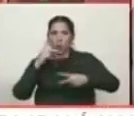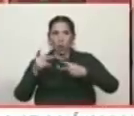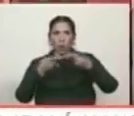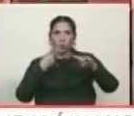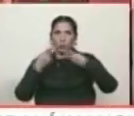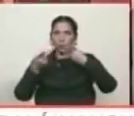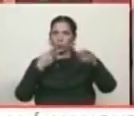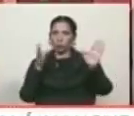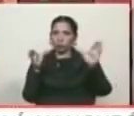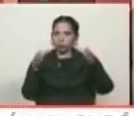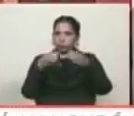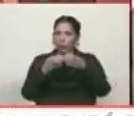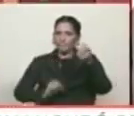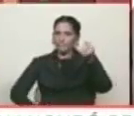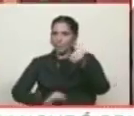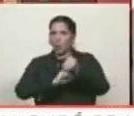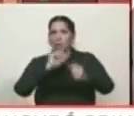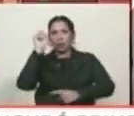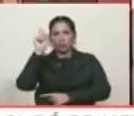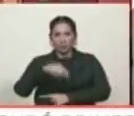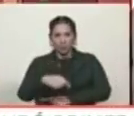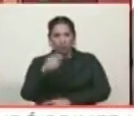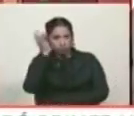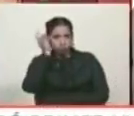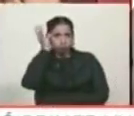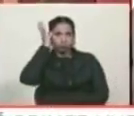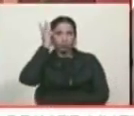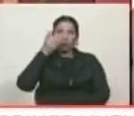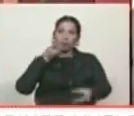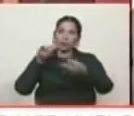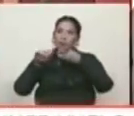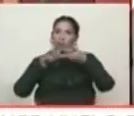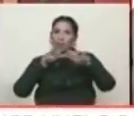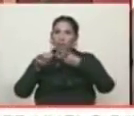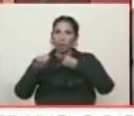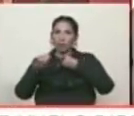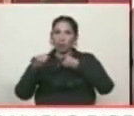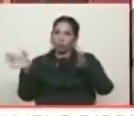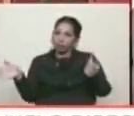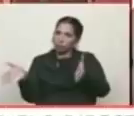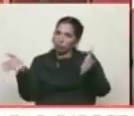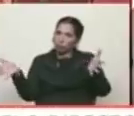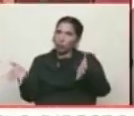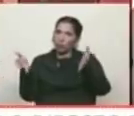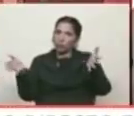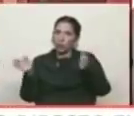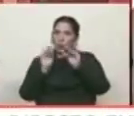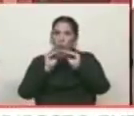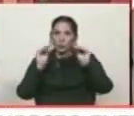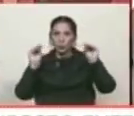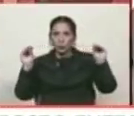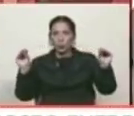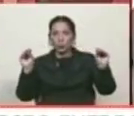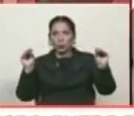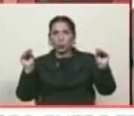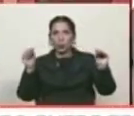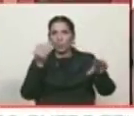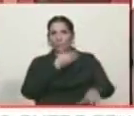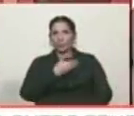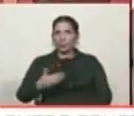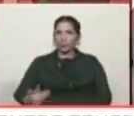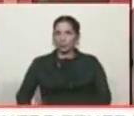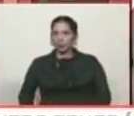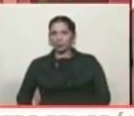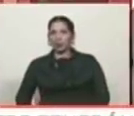política. Han respaldado igualmente la iniciativa de diálogo que ha exhortado y que ha llamado al Ejecutivo Nacional, a los gobiernos